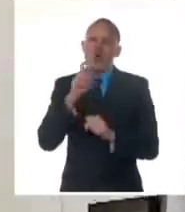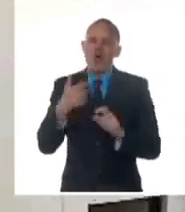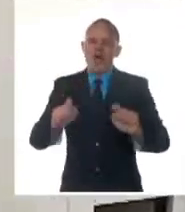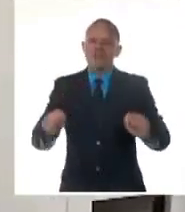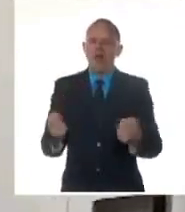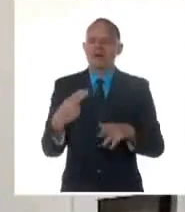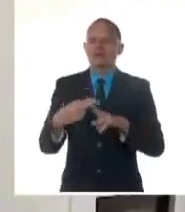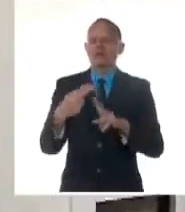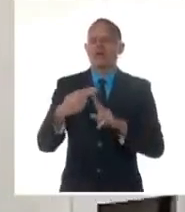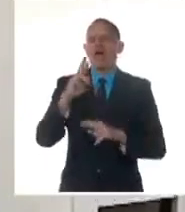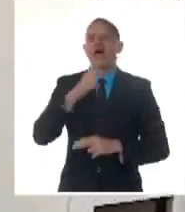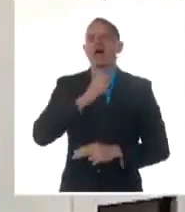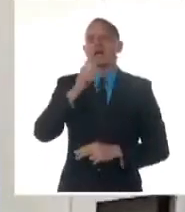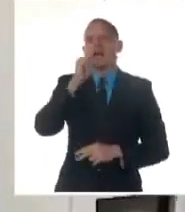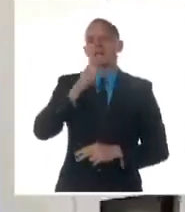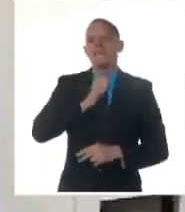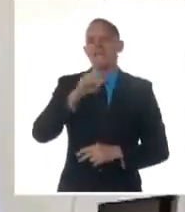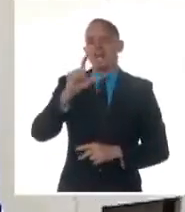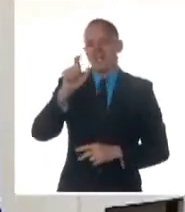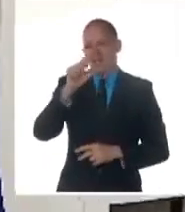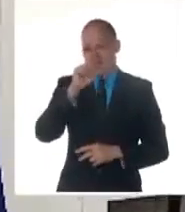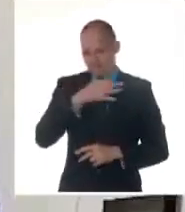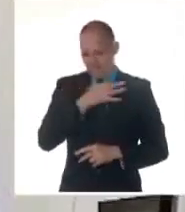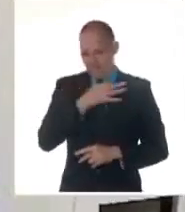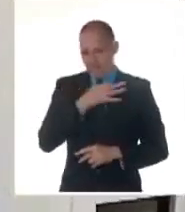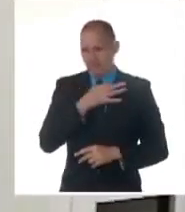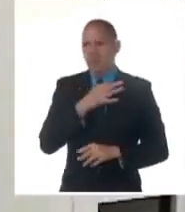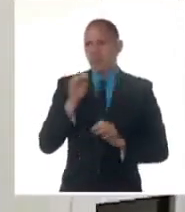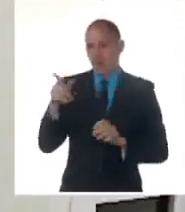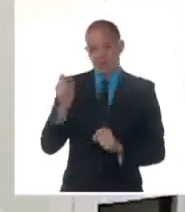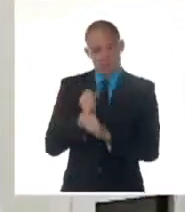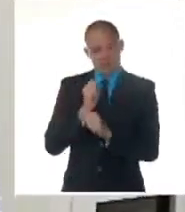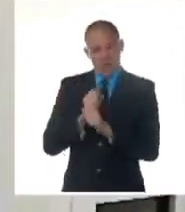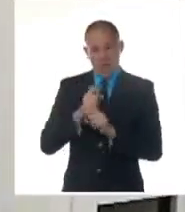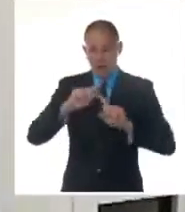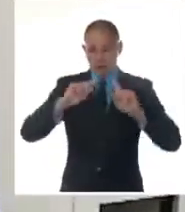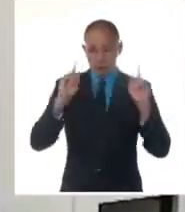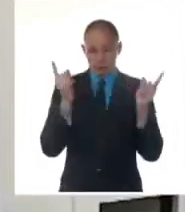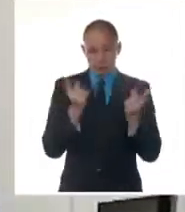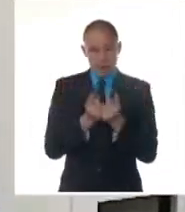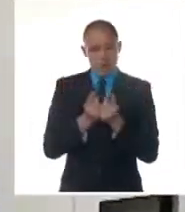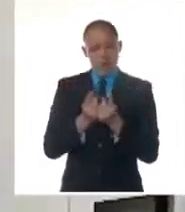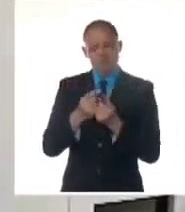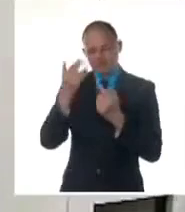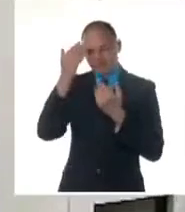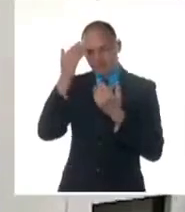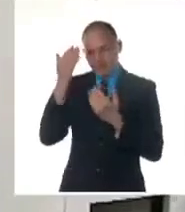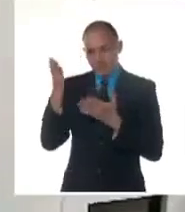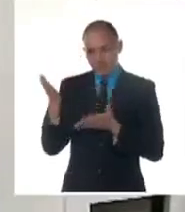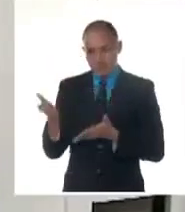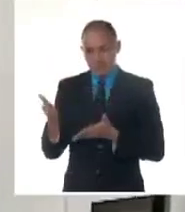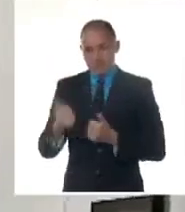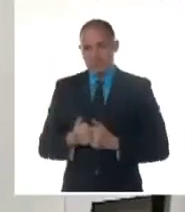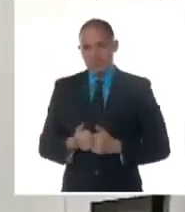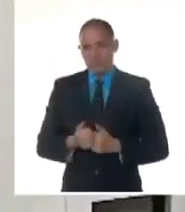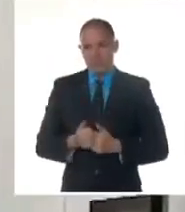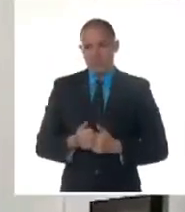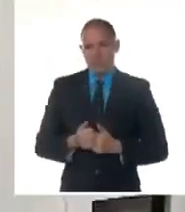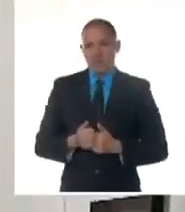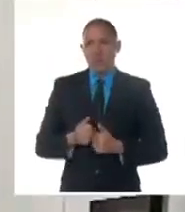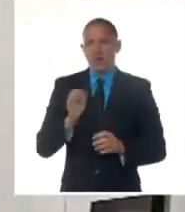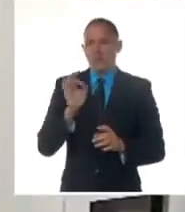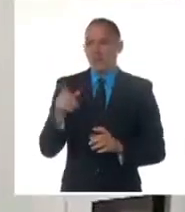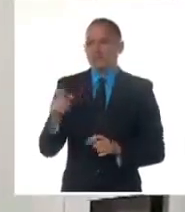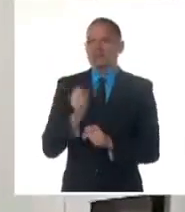fue admirada y reconocida su tarea, y no solamente trabajando para Radio